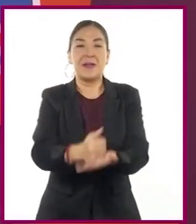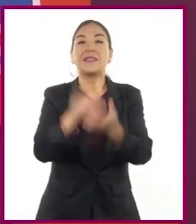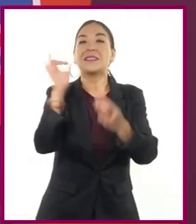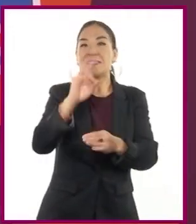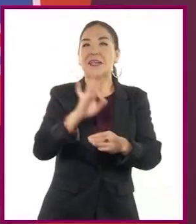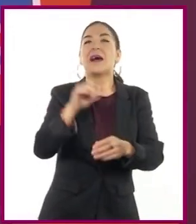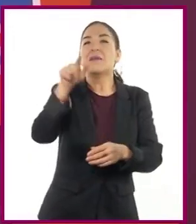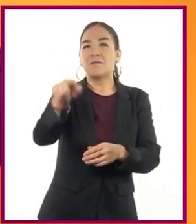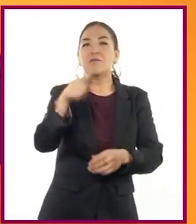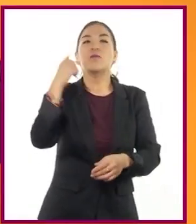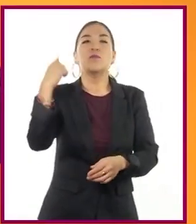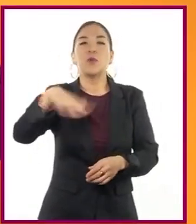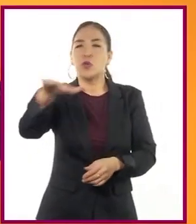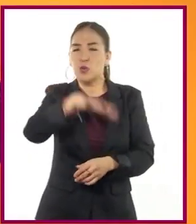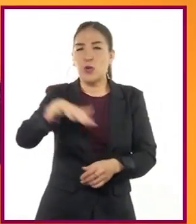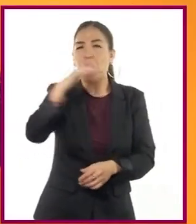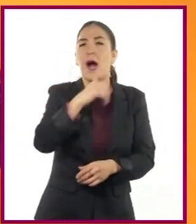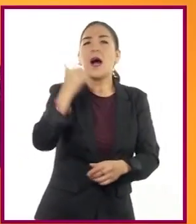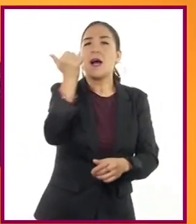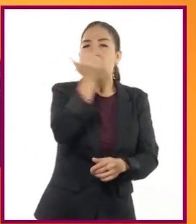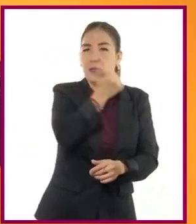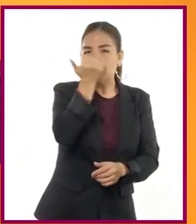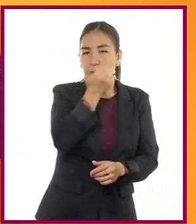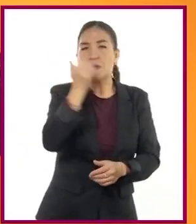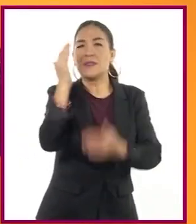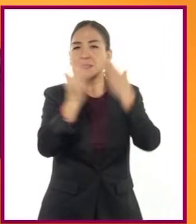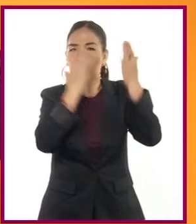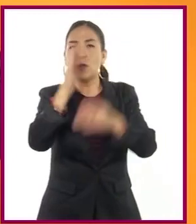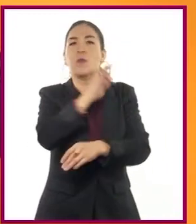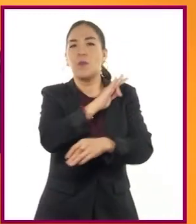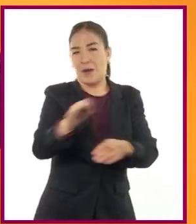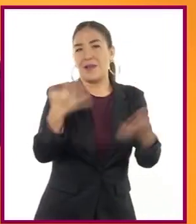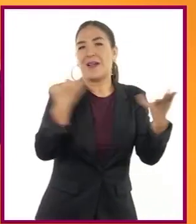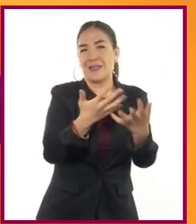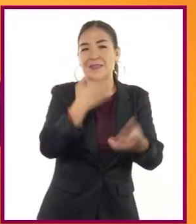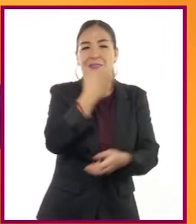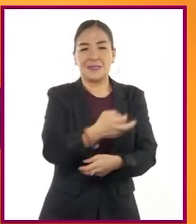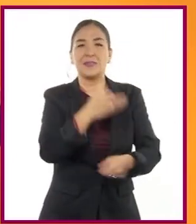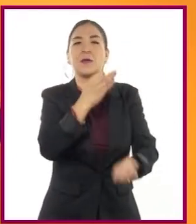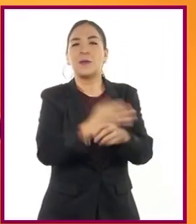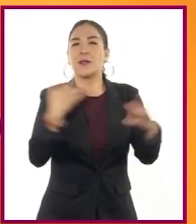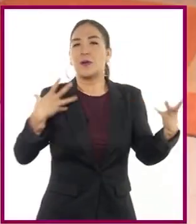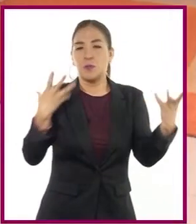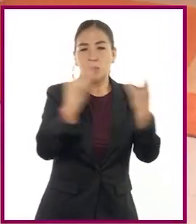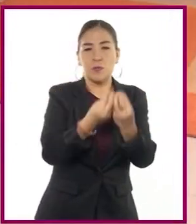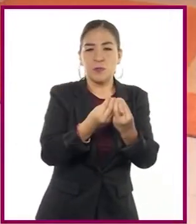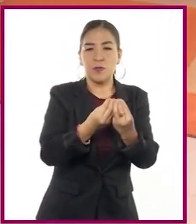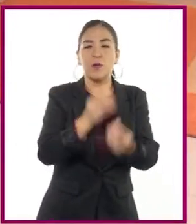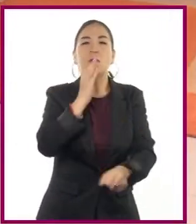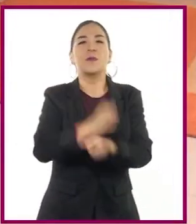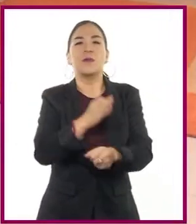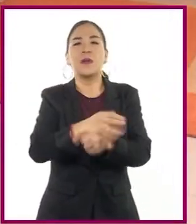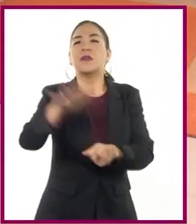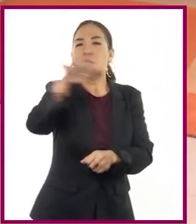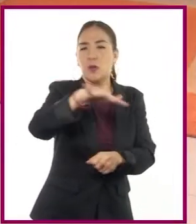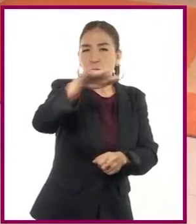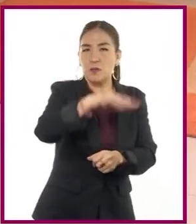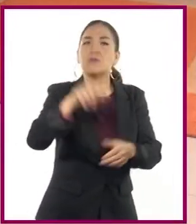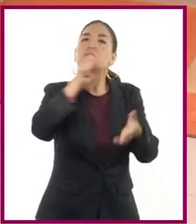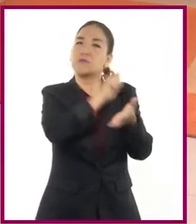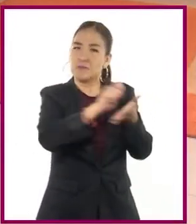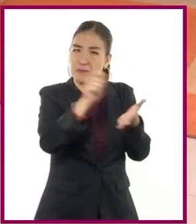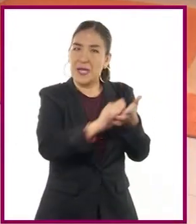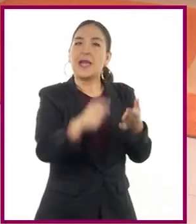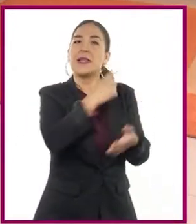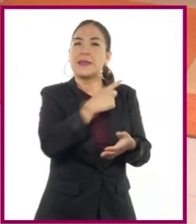seguro de que nuestras y nuestros estudiantes puedan desarrollarlo con nosotros. Así que, jóvenes, vayan anotando los